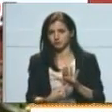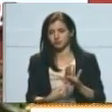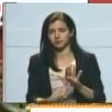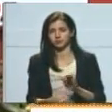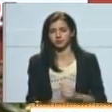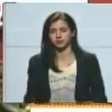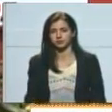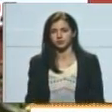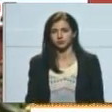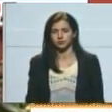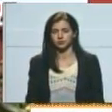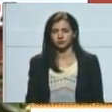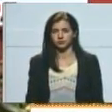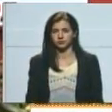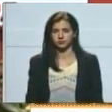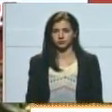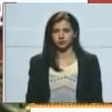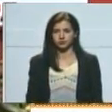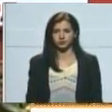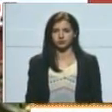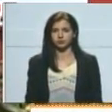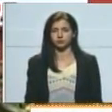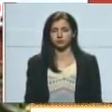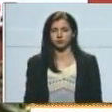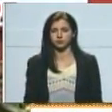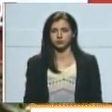mostrarla. Perdón.